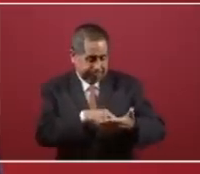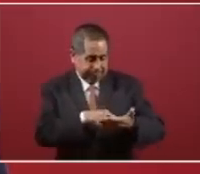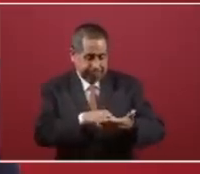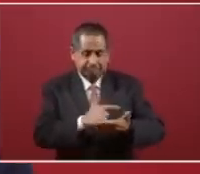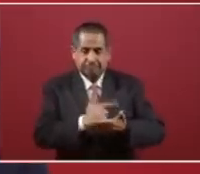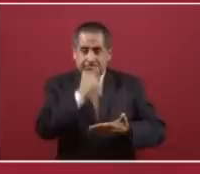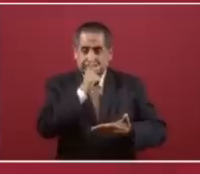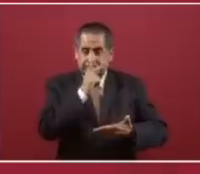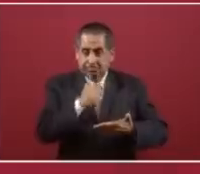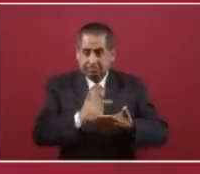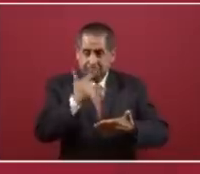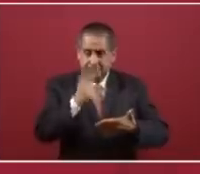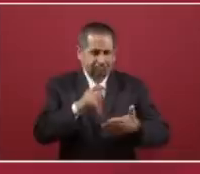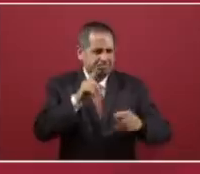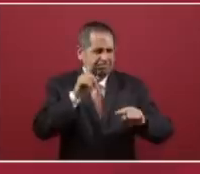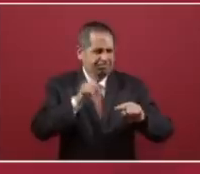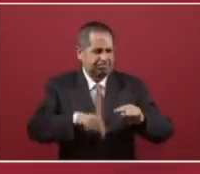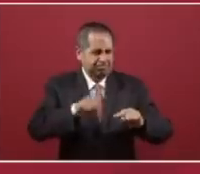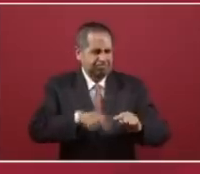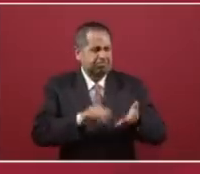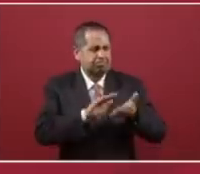y se quitan